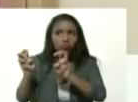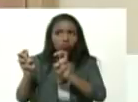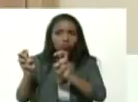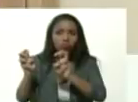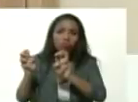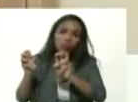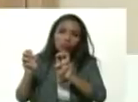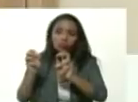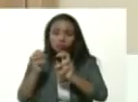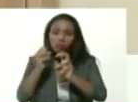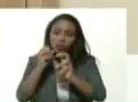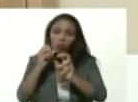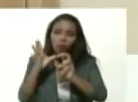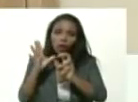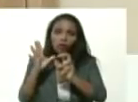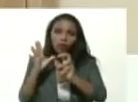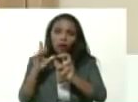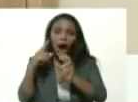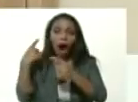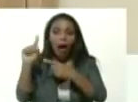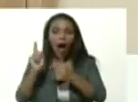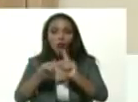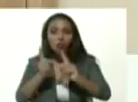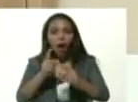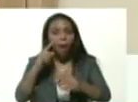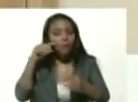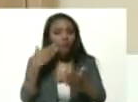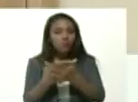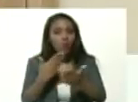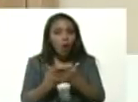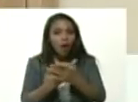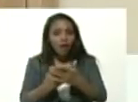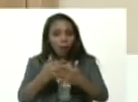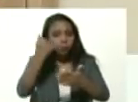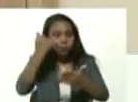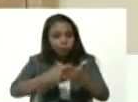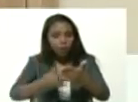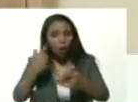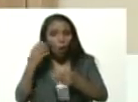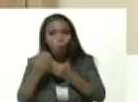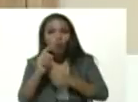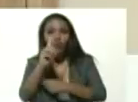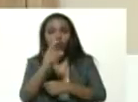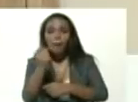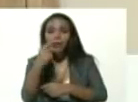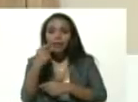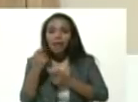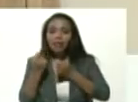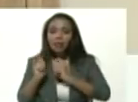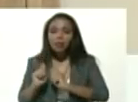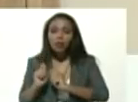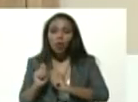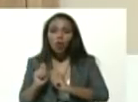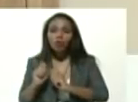Bueno, hay un conjunto de pruebas que se están haciendo con una medicina de tratamiento de la